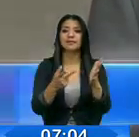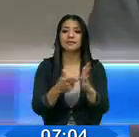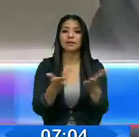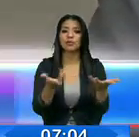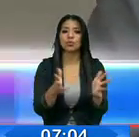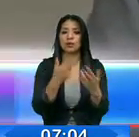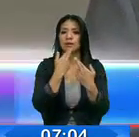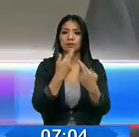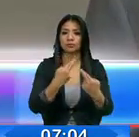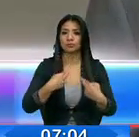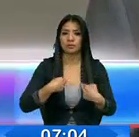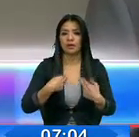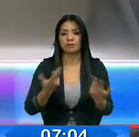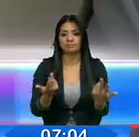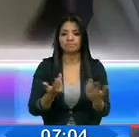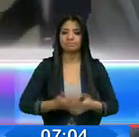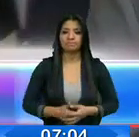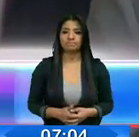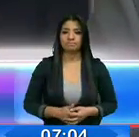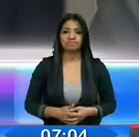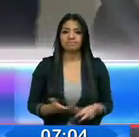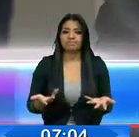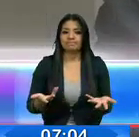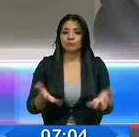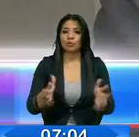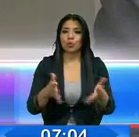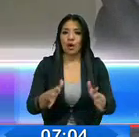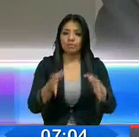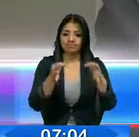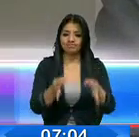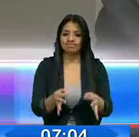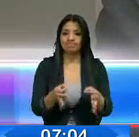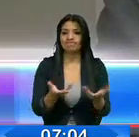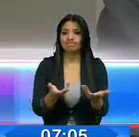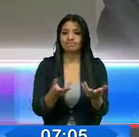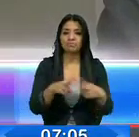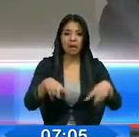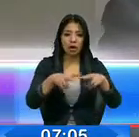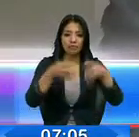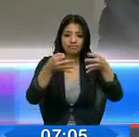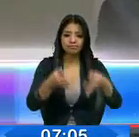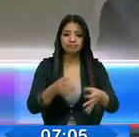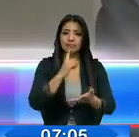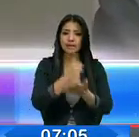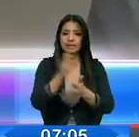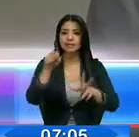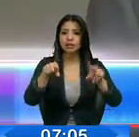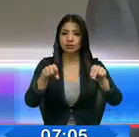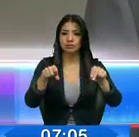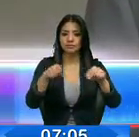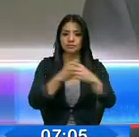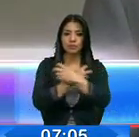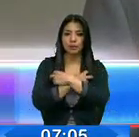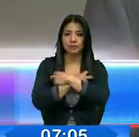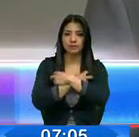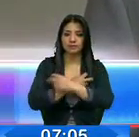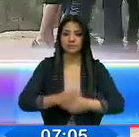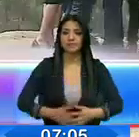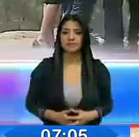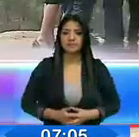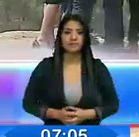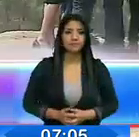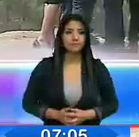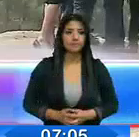los llaman indeterminado porque no no hay un valor que os diga exactamente si corresponden o no corresponden esas dos muestras